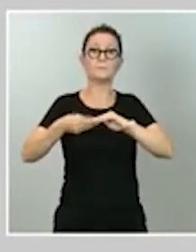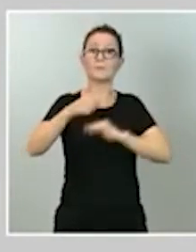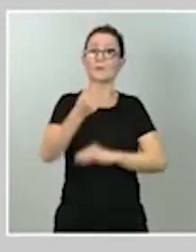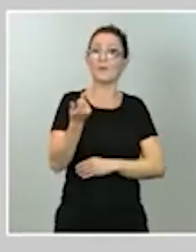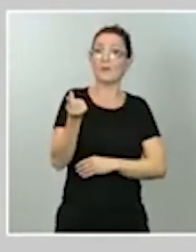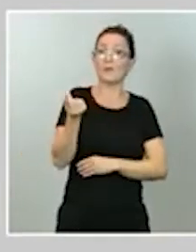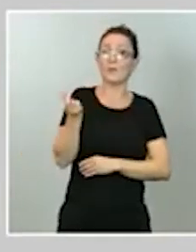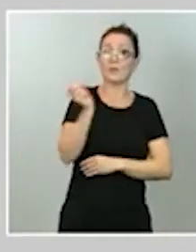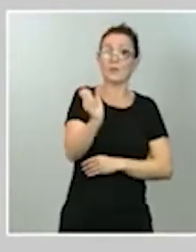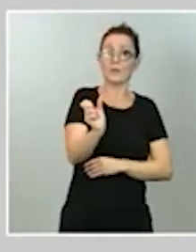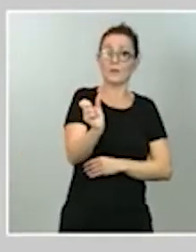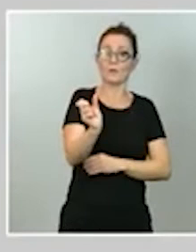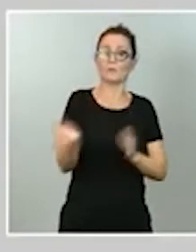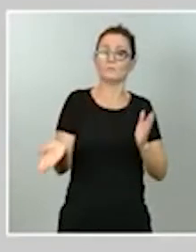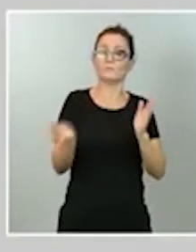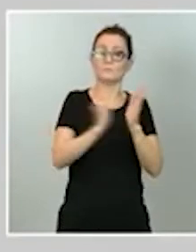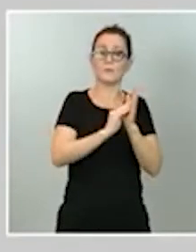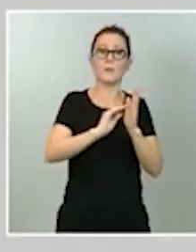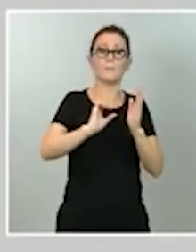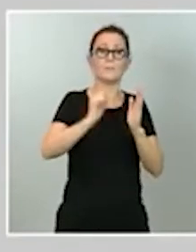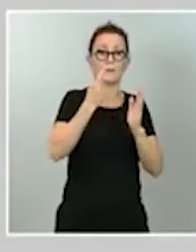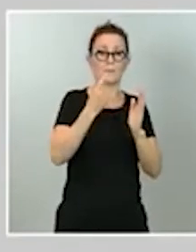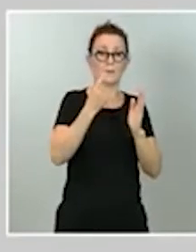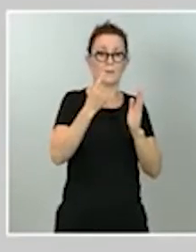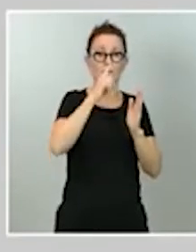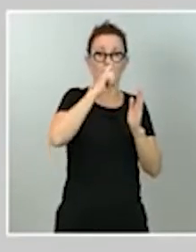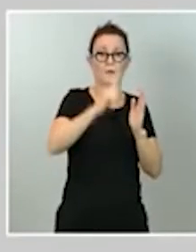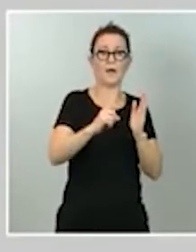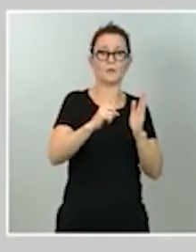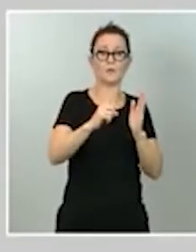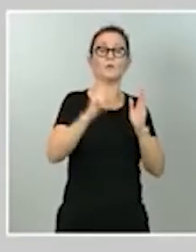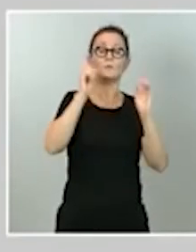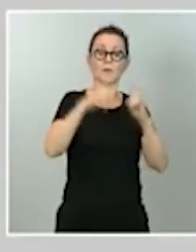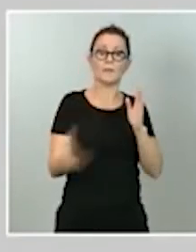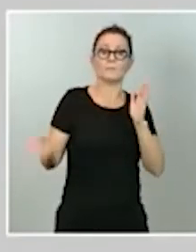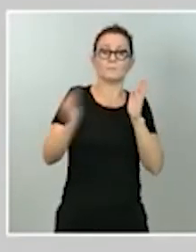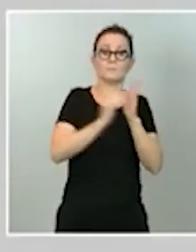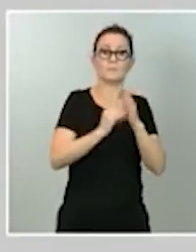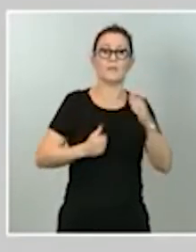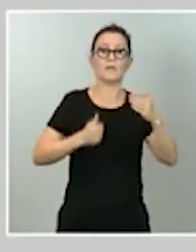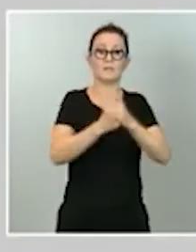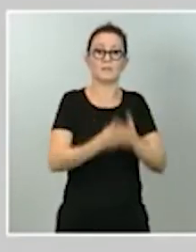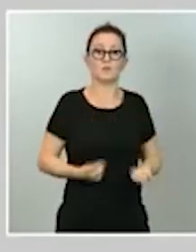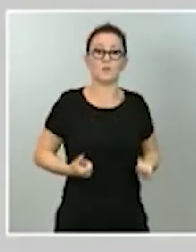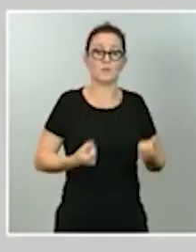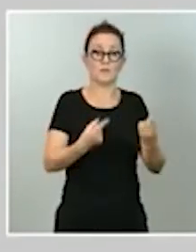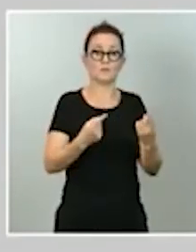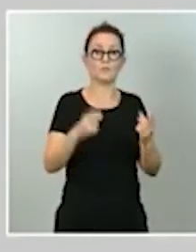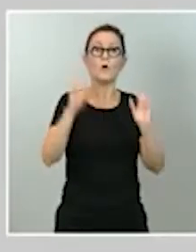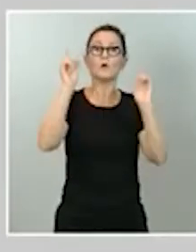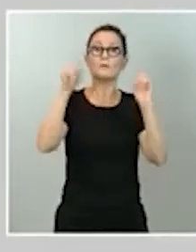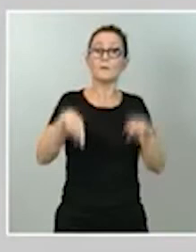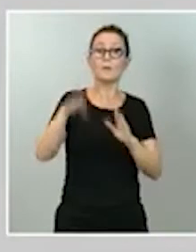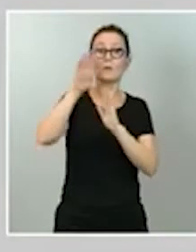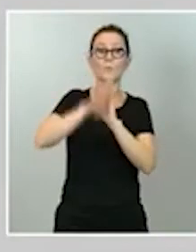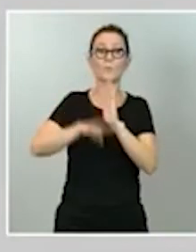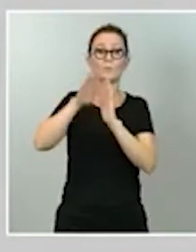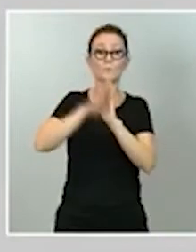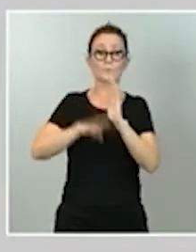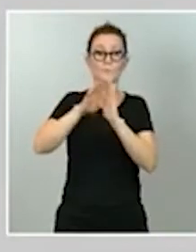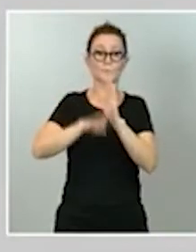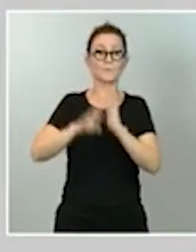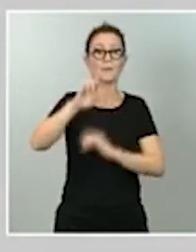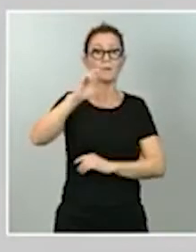en su primera anualidad también a este techo de gasto al igual que parte del programa real unión europea